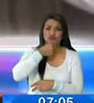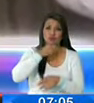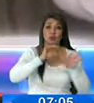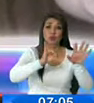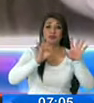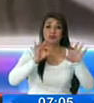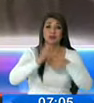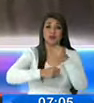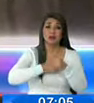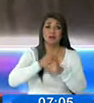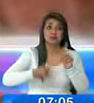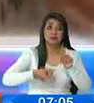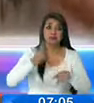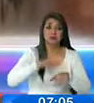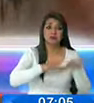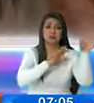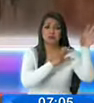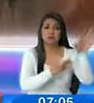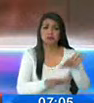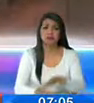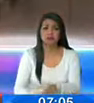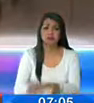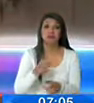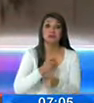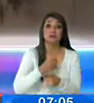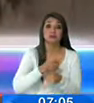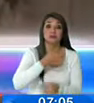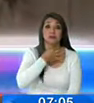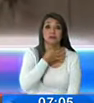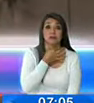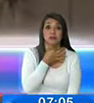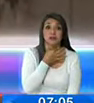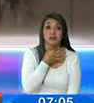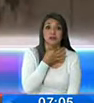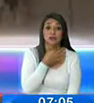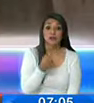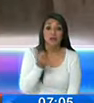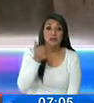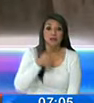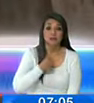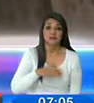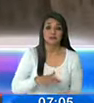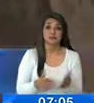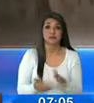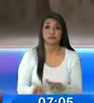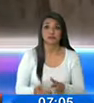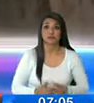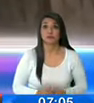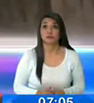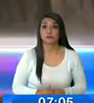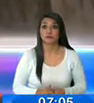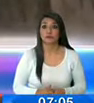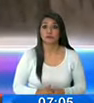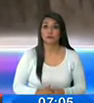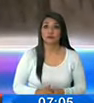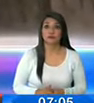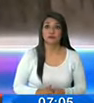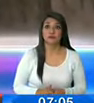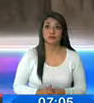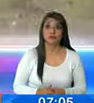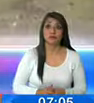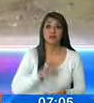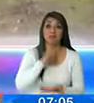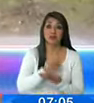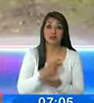vivió un hecho de esa magnitud, lo que le generó temor y tuvo miedo de perder su vida. Y el luto, Pablo, tiene